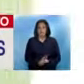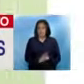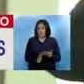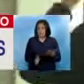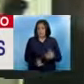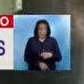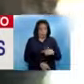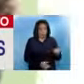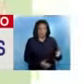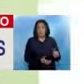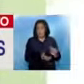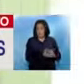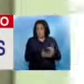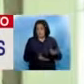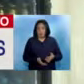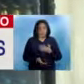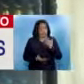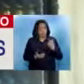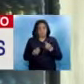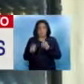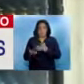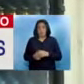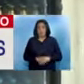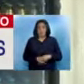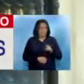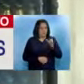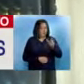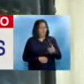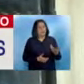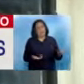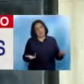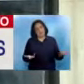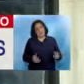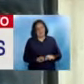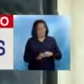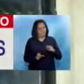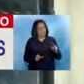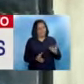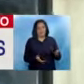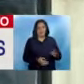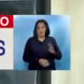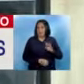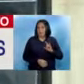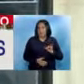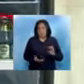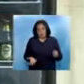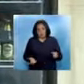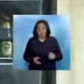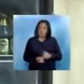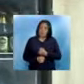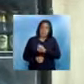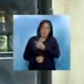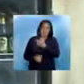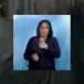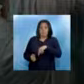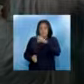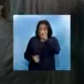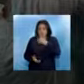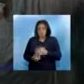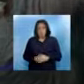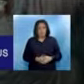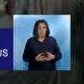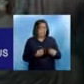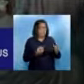Sus compañeros le desearon lo mejor. Es una pérdida para Bacus, obviamente, pero una ganancia total para el Perú.